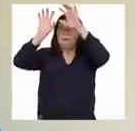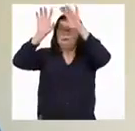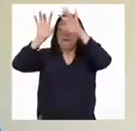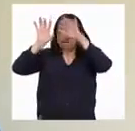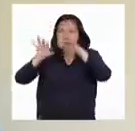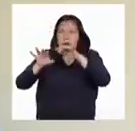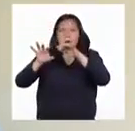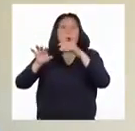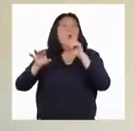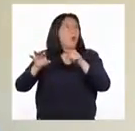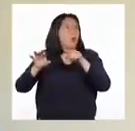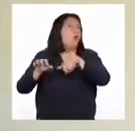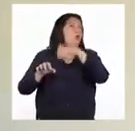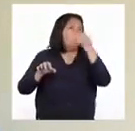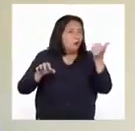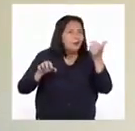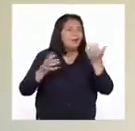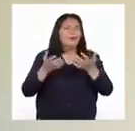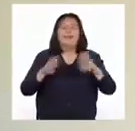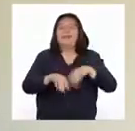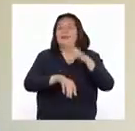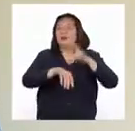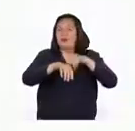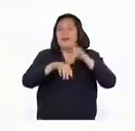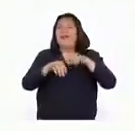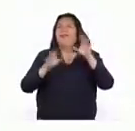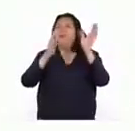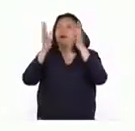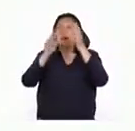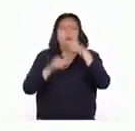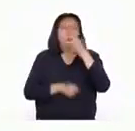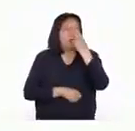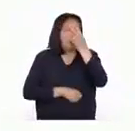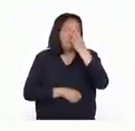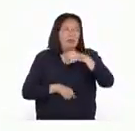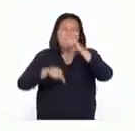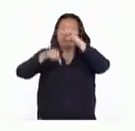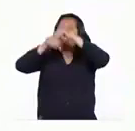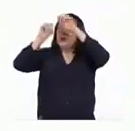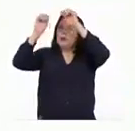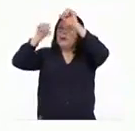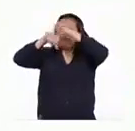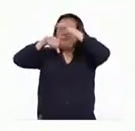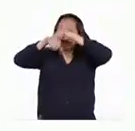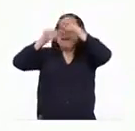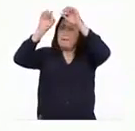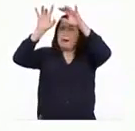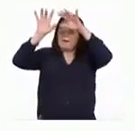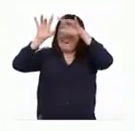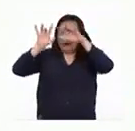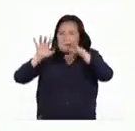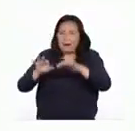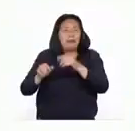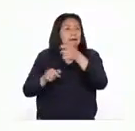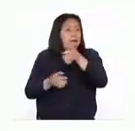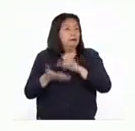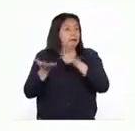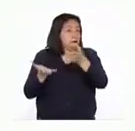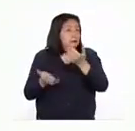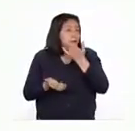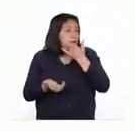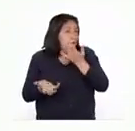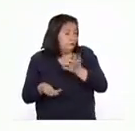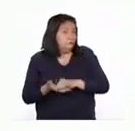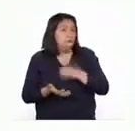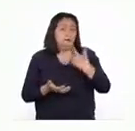es otro fenómeno meteorológico. ¿Han visto alguna vez copos de nieve caer del cielo? Bueno, cuando esto sucede,